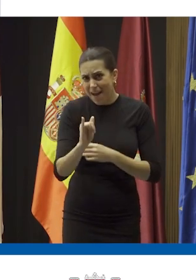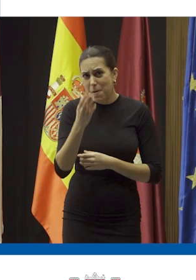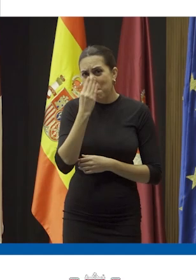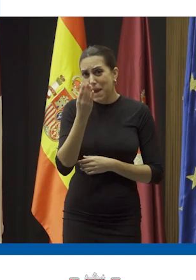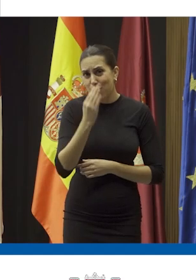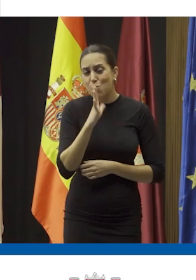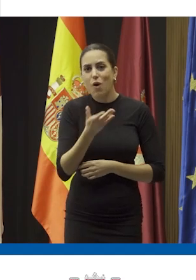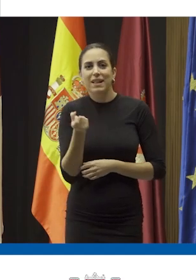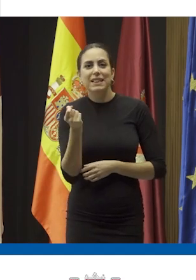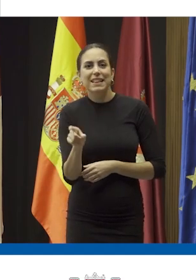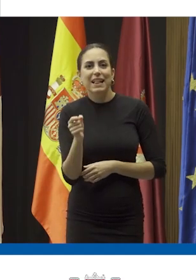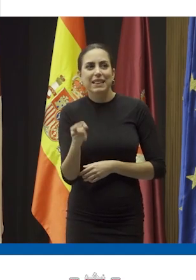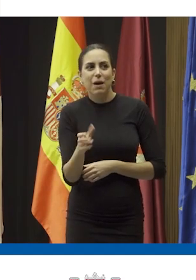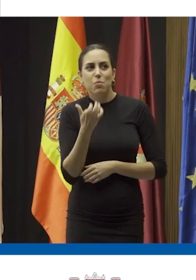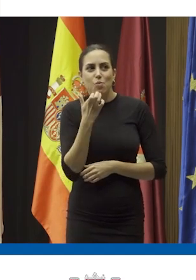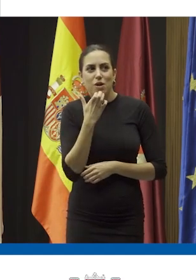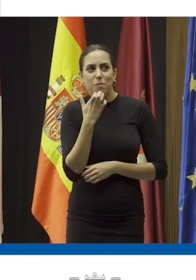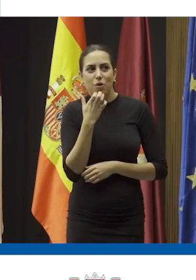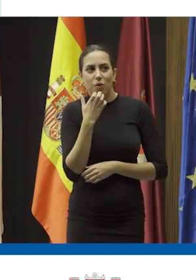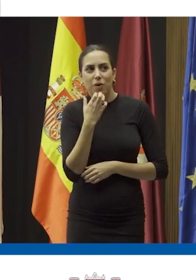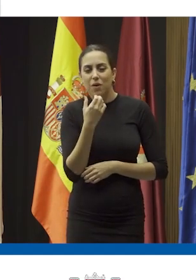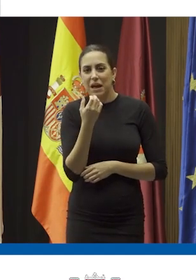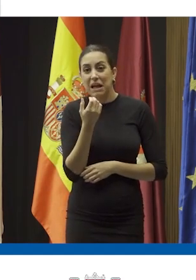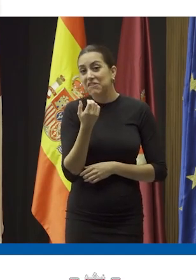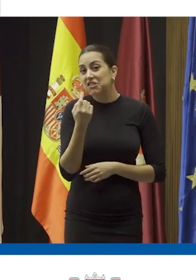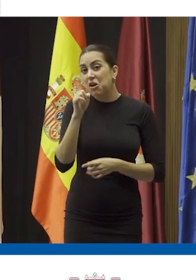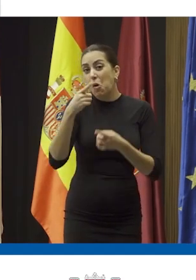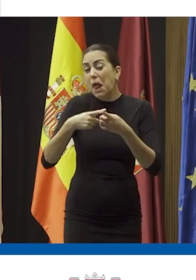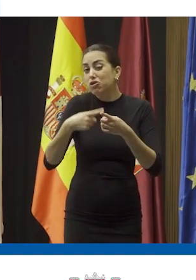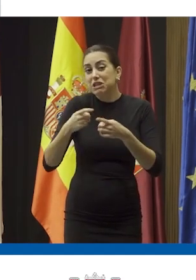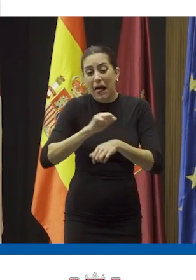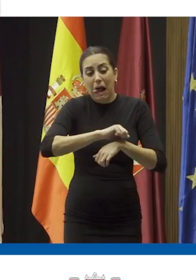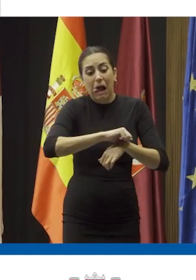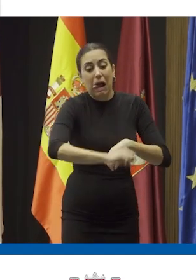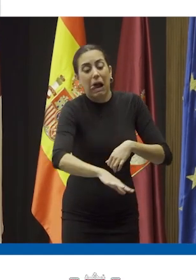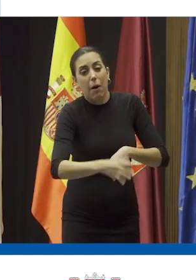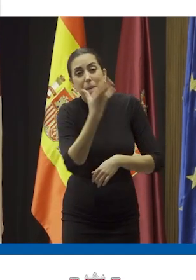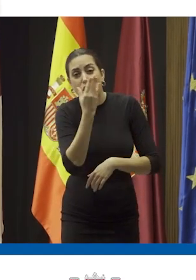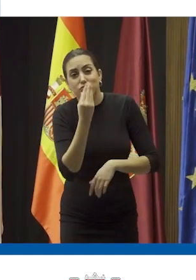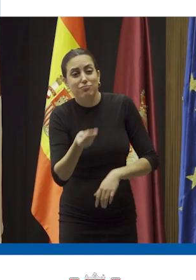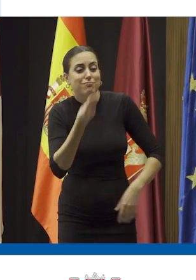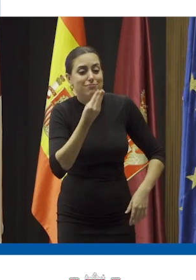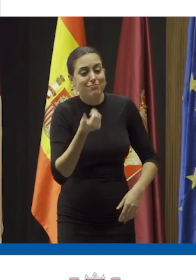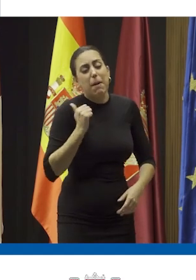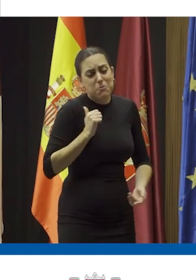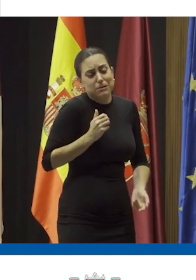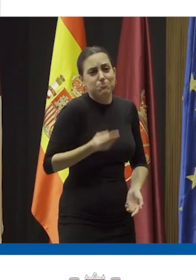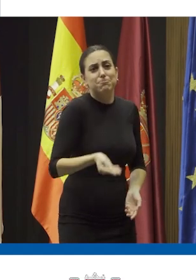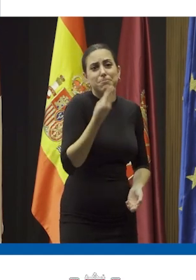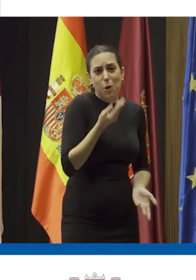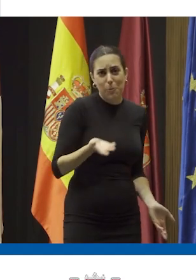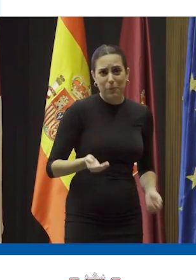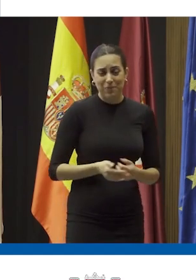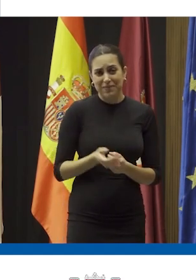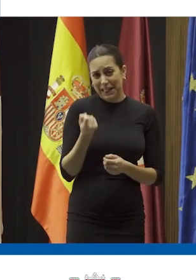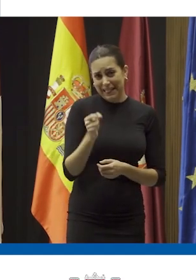que algún colgajo de la disección se alimentara del perrito que estaba por allí. Eso era muy frecuente. De forma que incluso